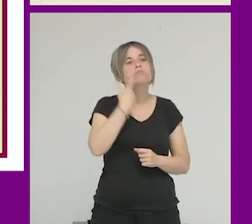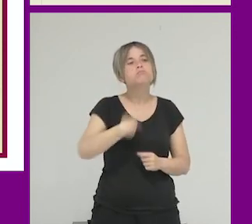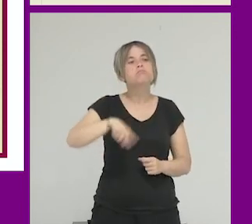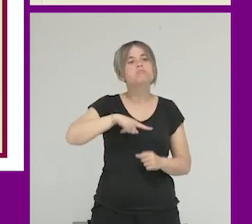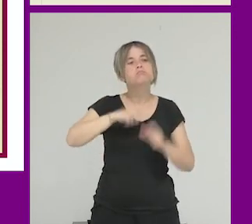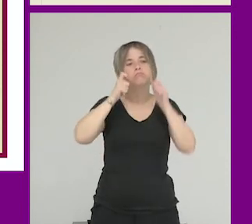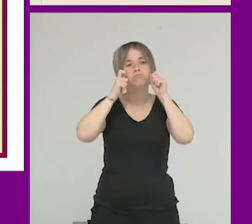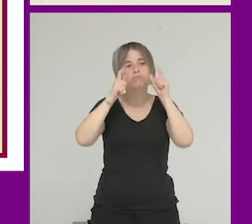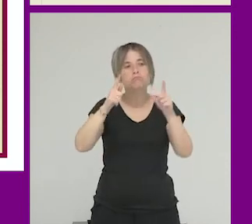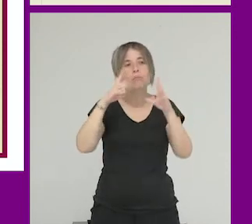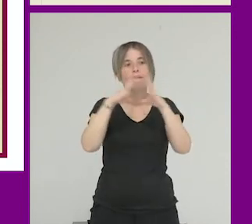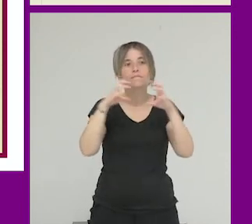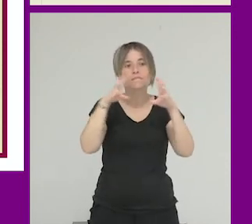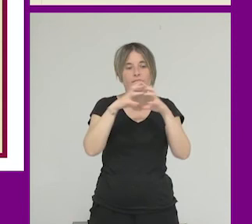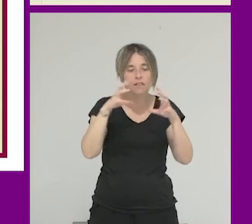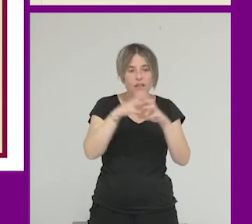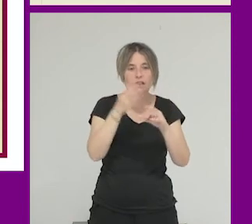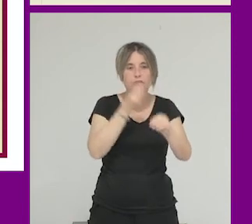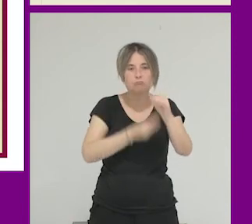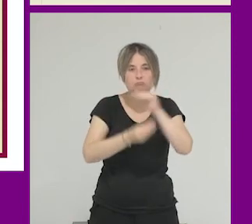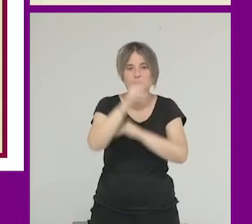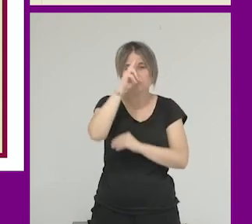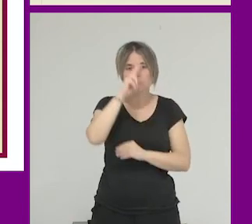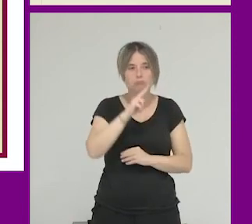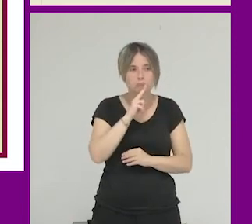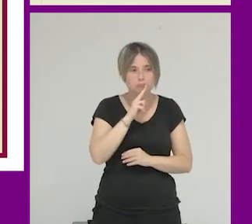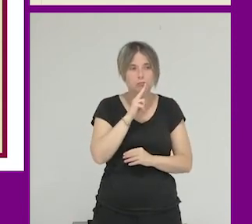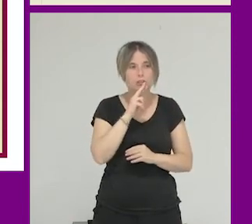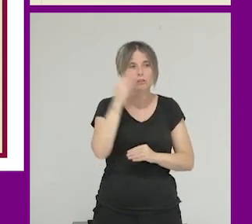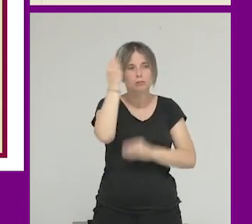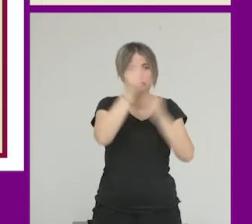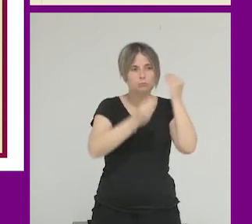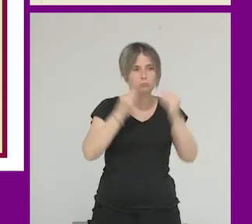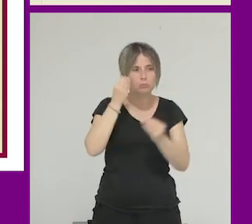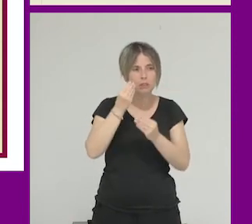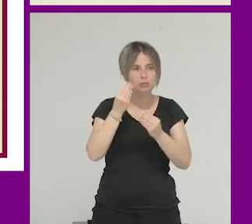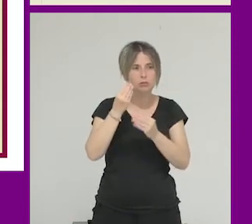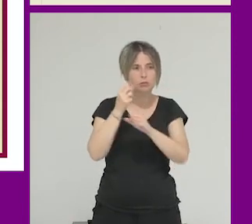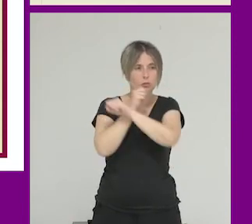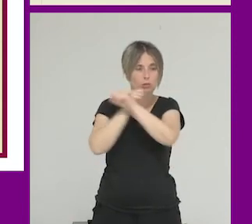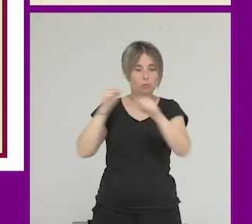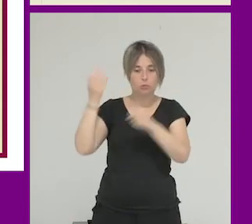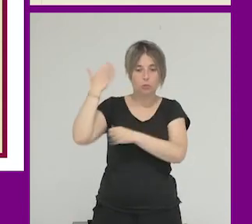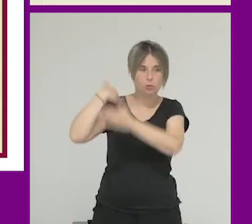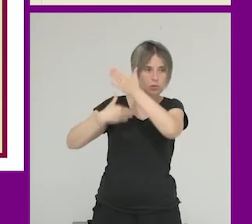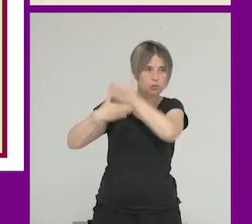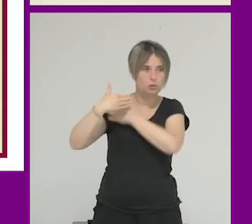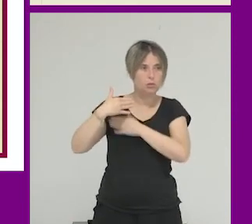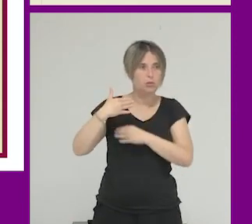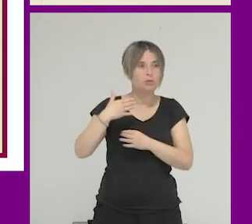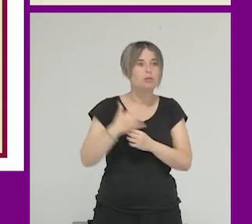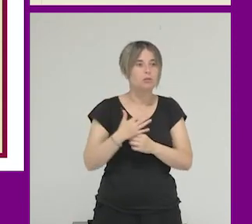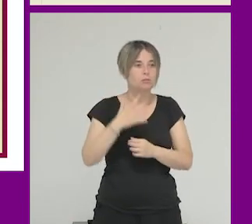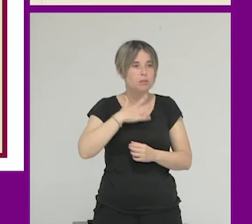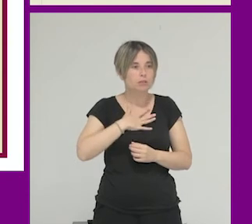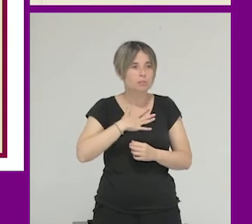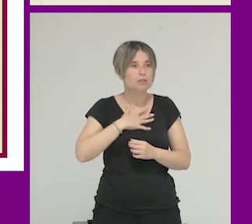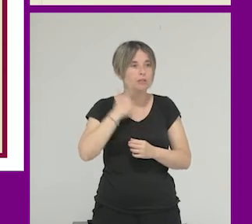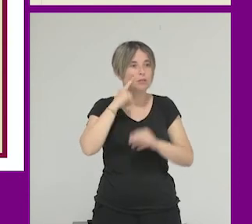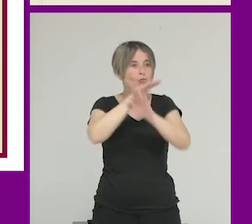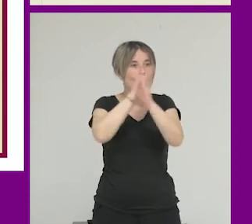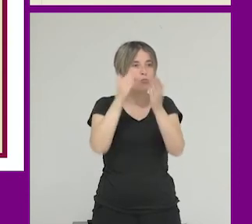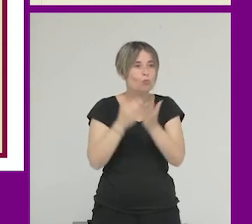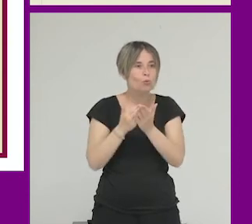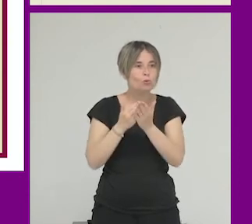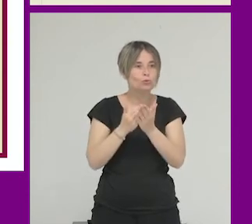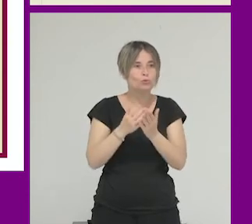berez, pasau da askoentzako, ezin eskoa izatetik batek esaten du, para mi erako muira Marte. Pudiera Marte? No, baina